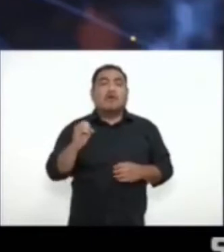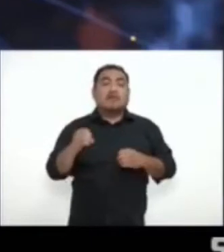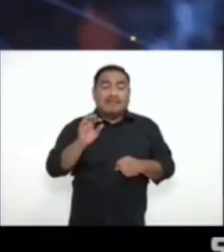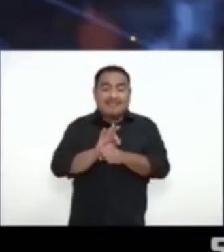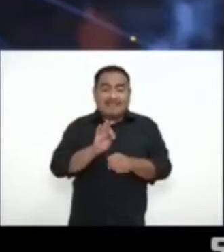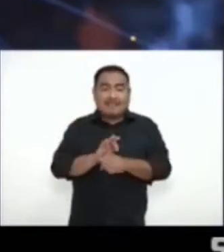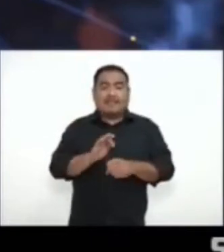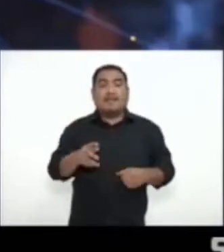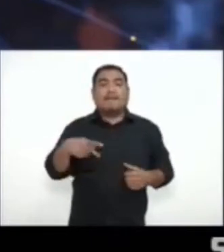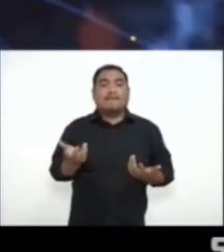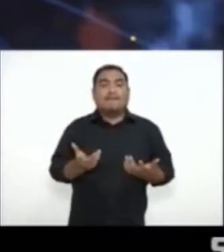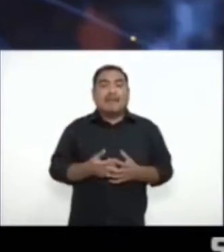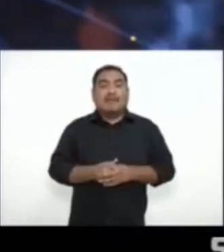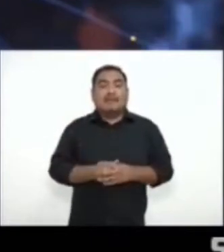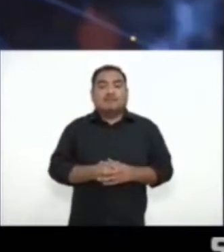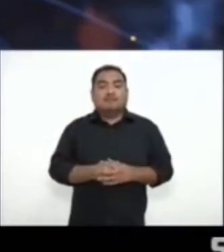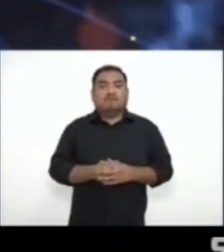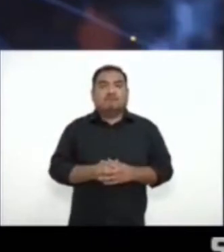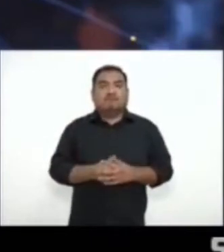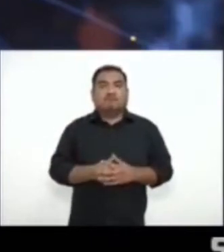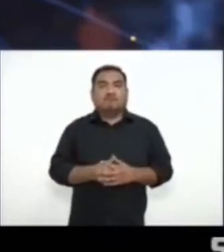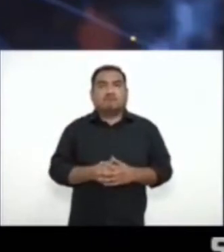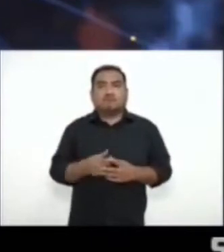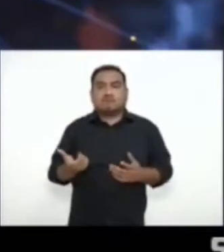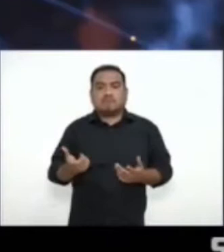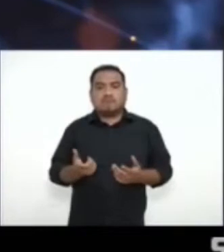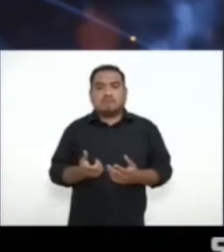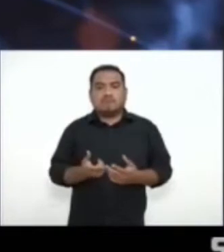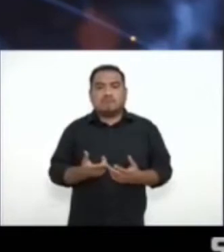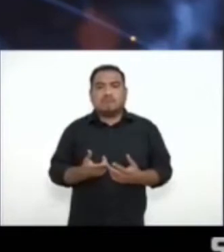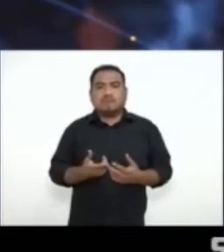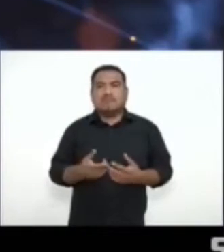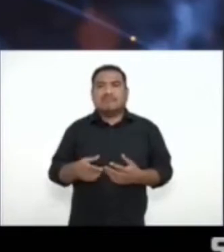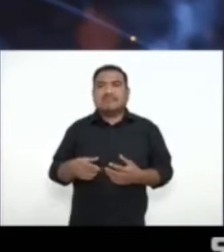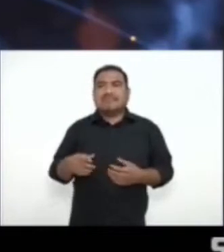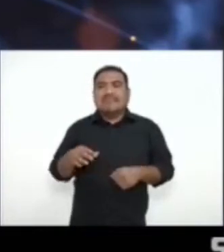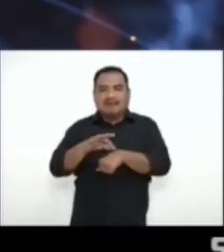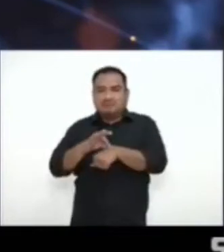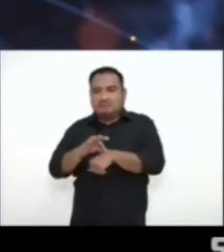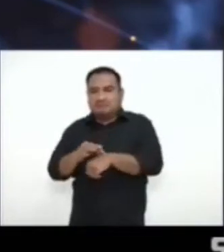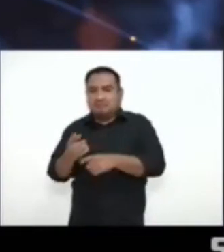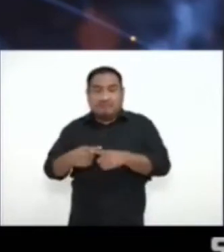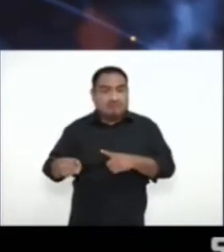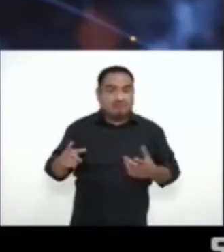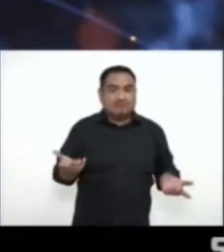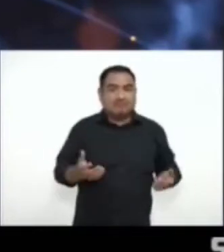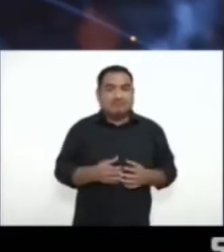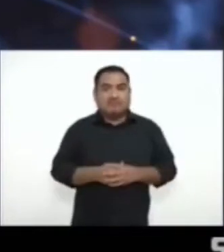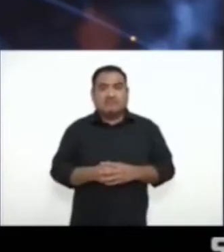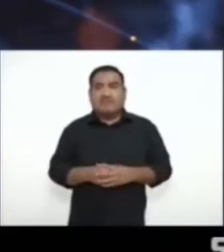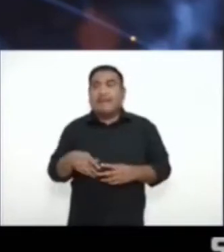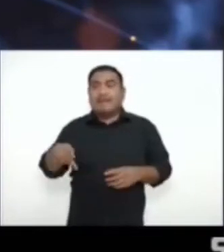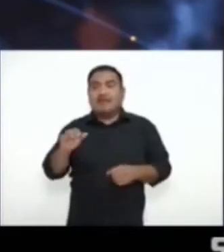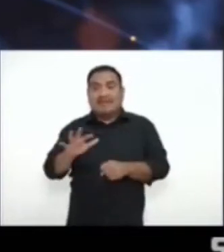sobrevivir, a darnos la solución ganadora, pero la realidad es que eso no nos va a quitar